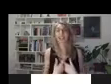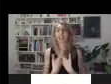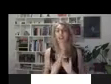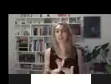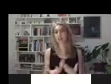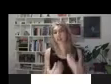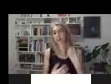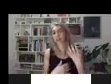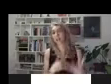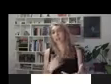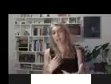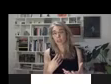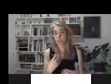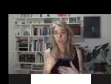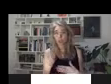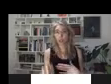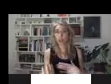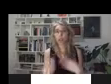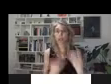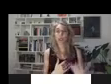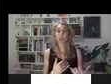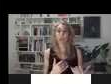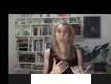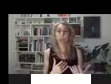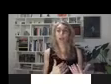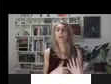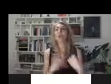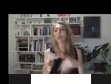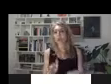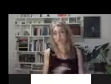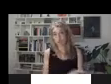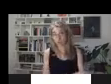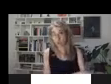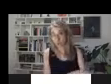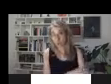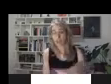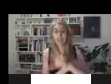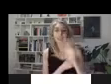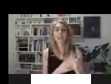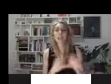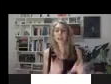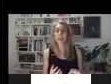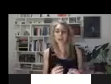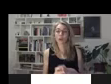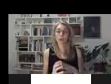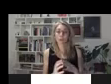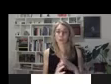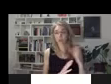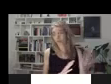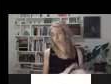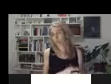artistas que sí, que tienen una trayectoria internacional, dolarizarlos. En tal